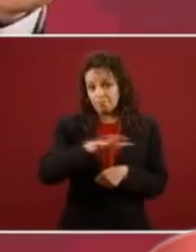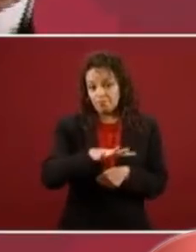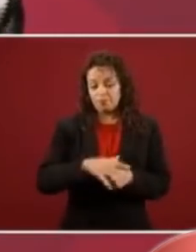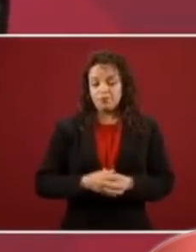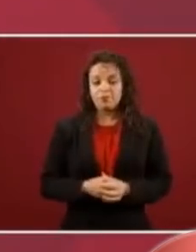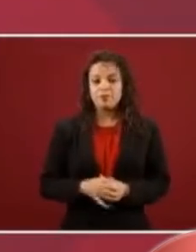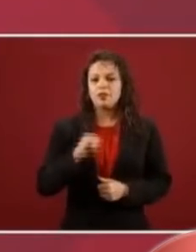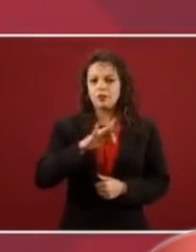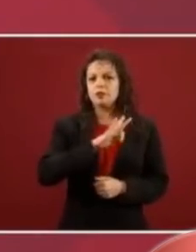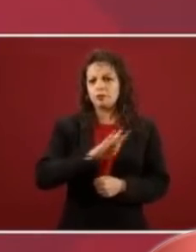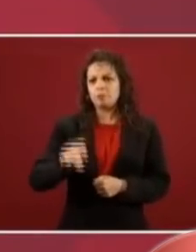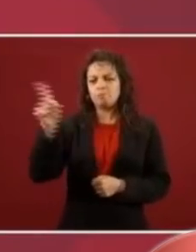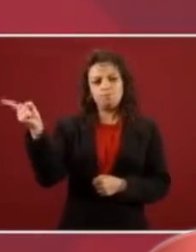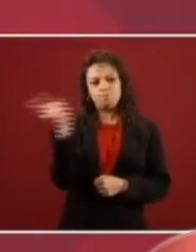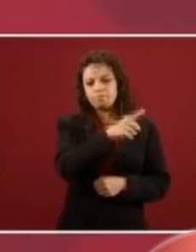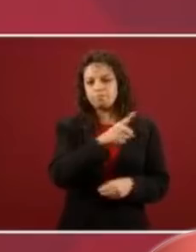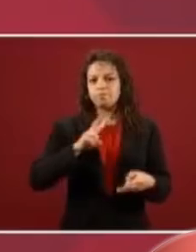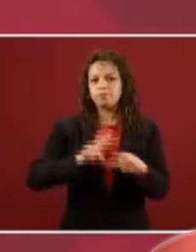Pueden ir a la cárcel